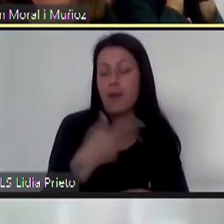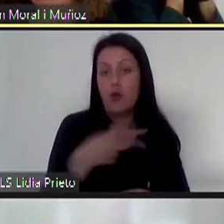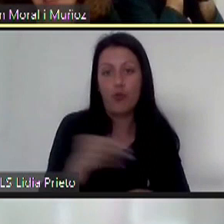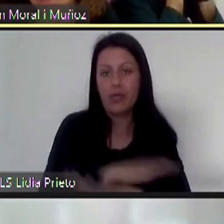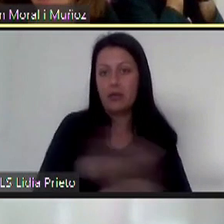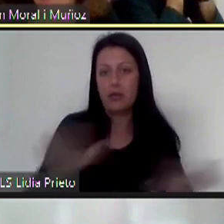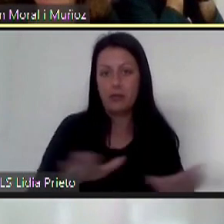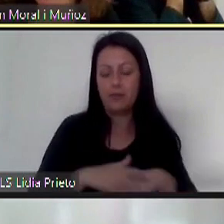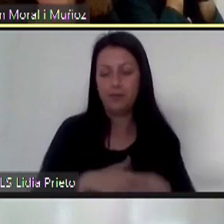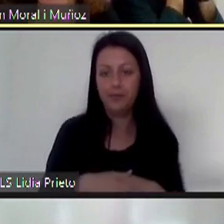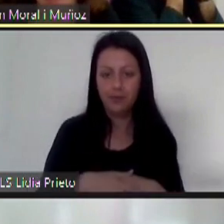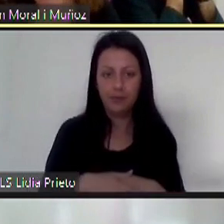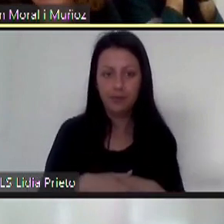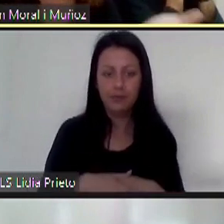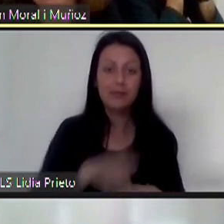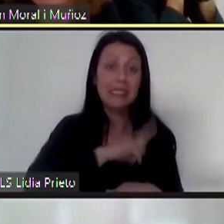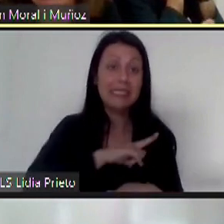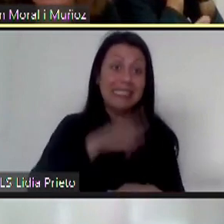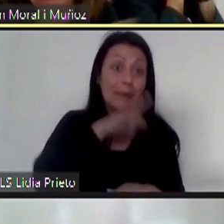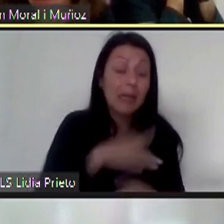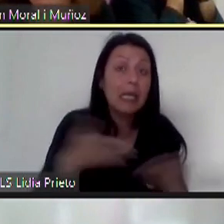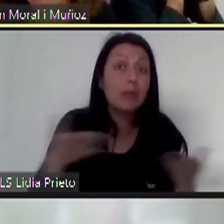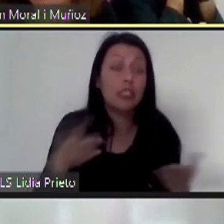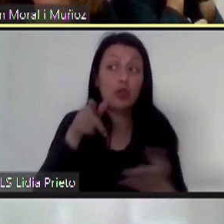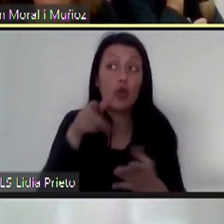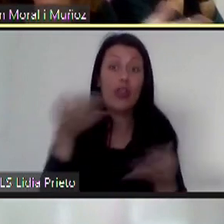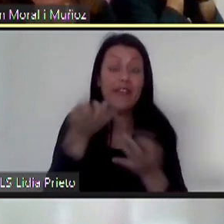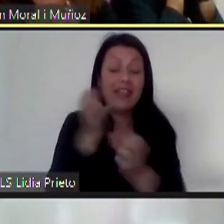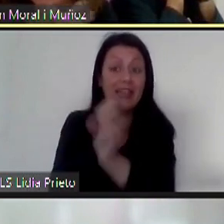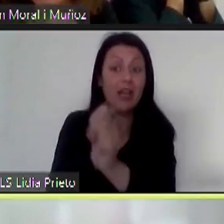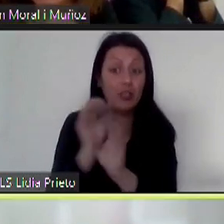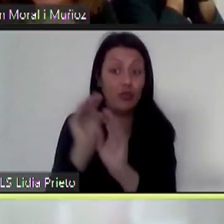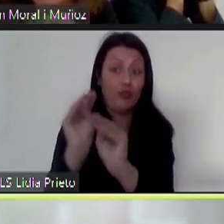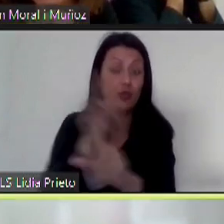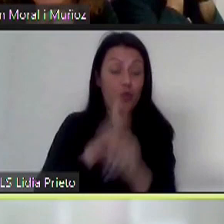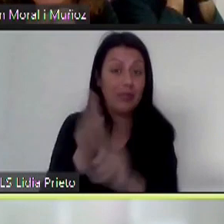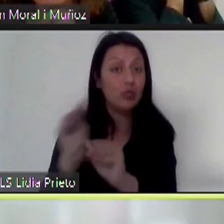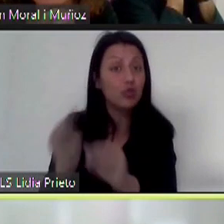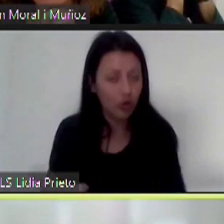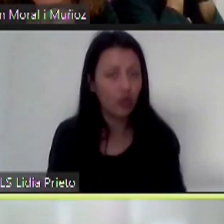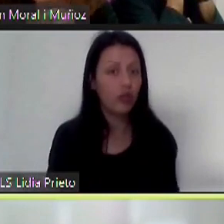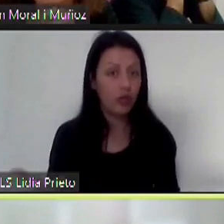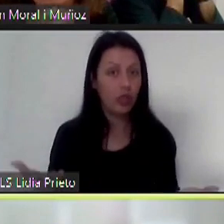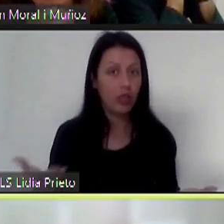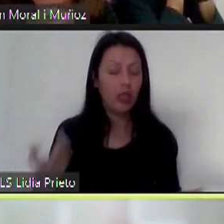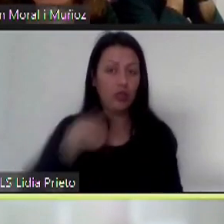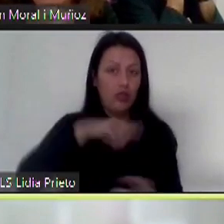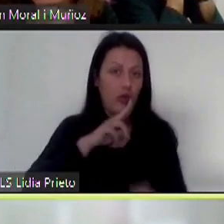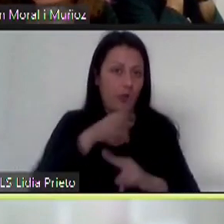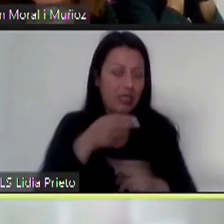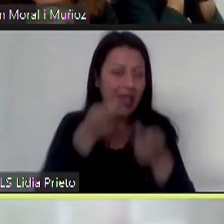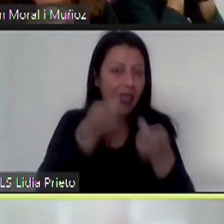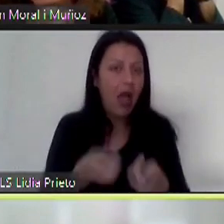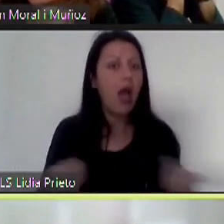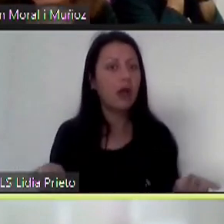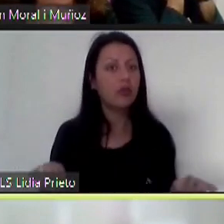Y ya está. Y si se siente mal, pues lo tendrá que trabajar. O anular. O sea, ya te hemos dado respuesta, no podemos proceder a